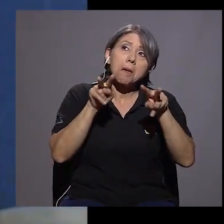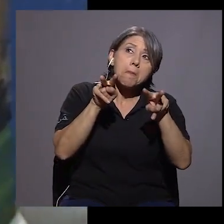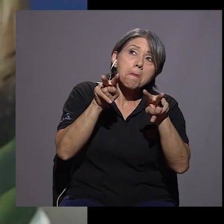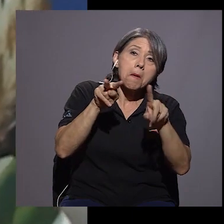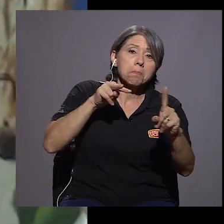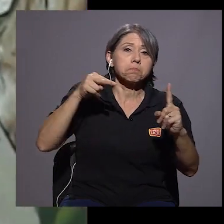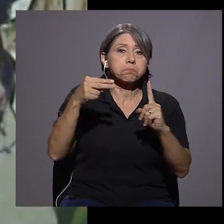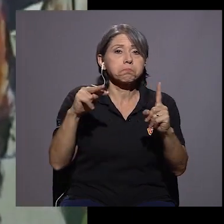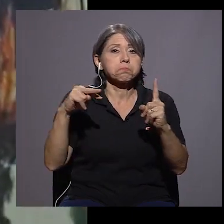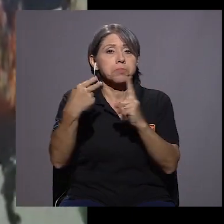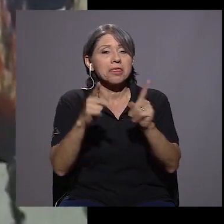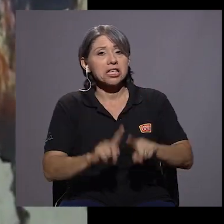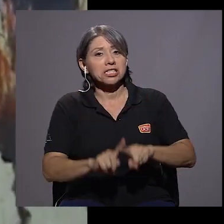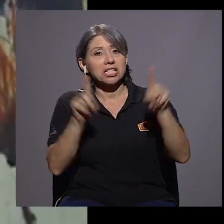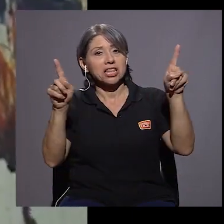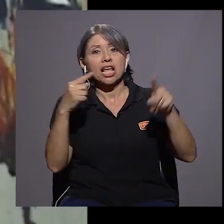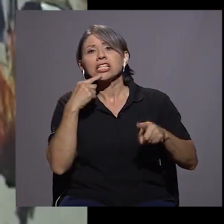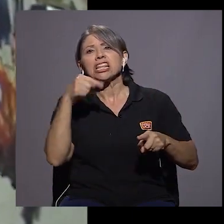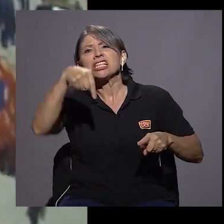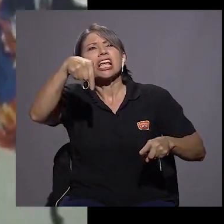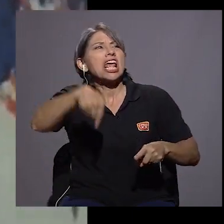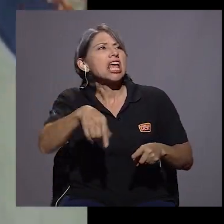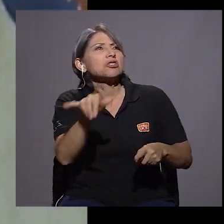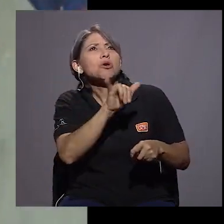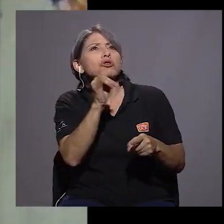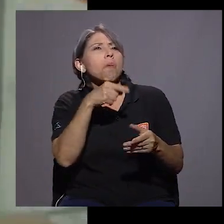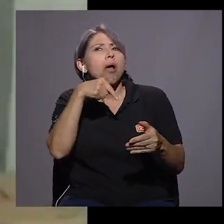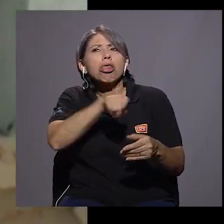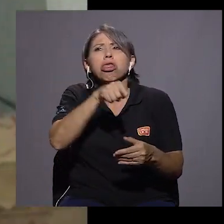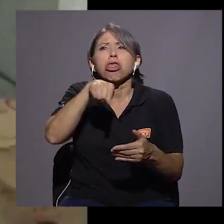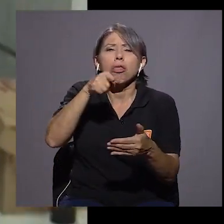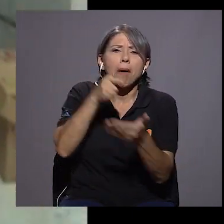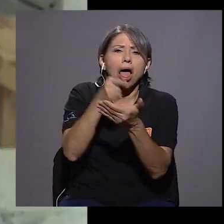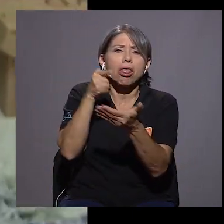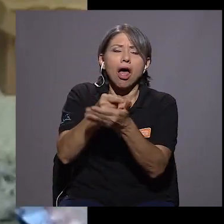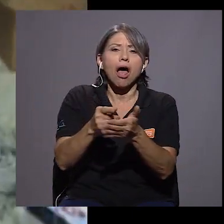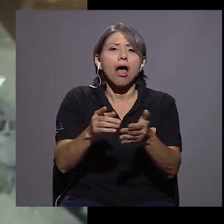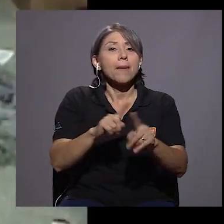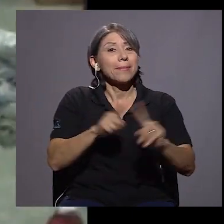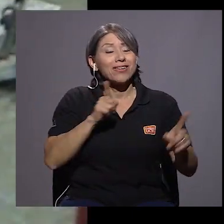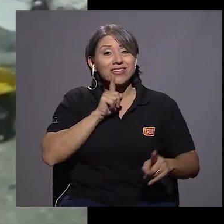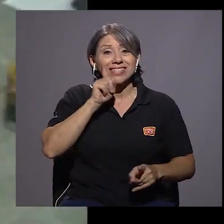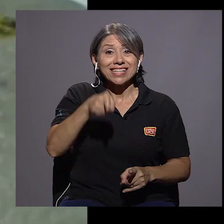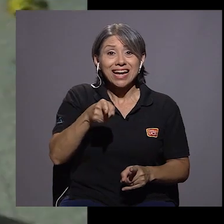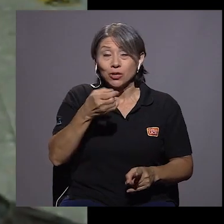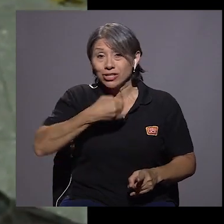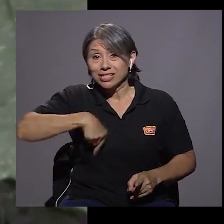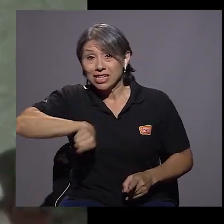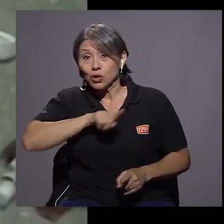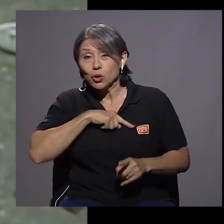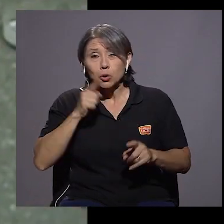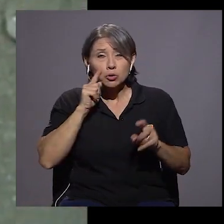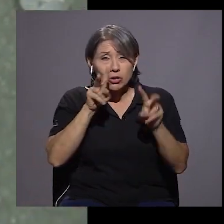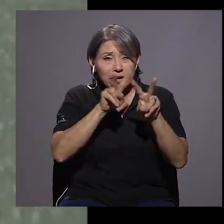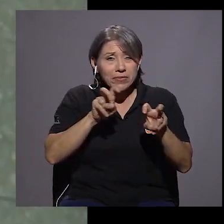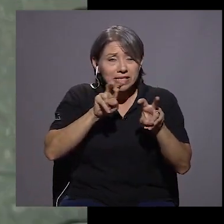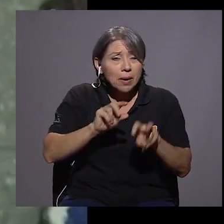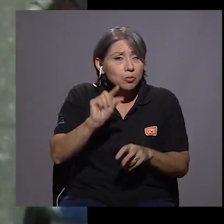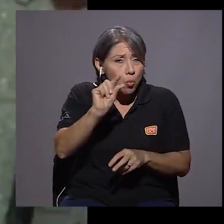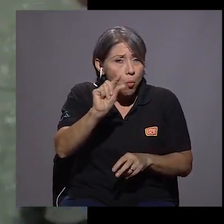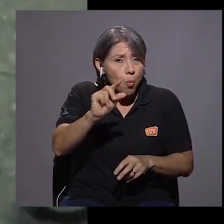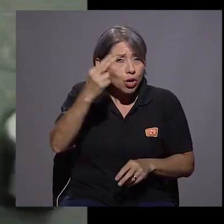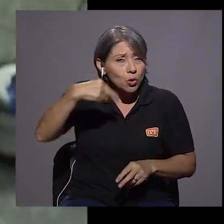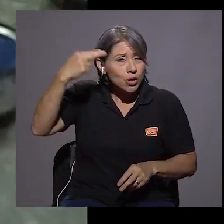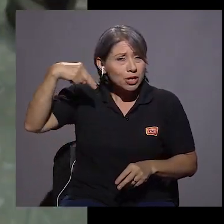valoraciones estéticas distintas y dicen que esto es vandalismo y tal, pero lo cierto es que si revisamos